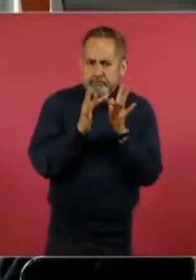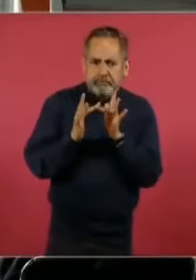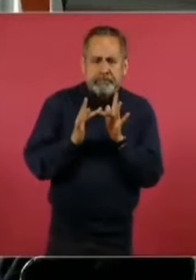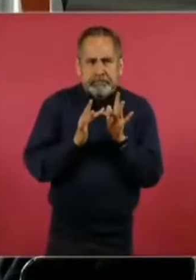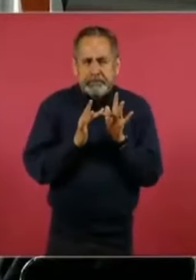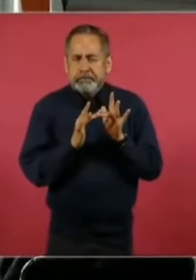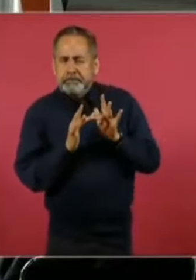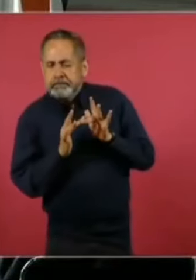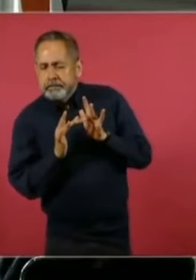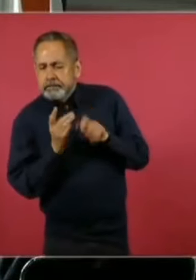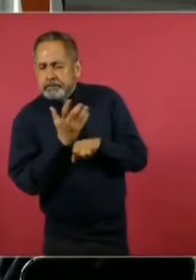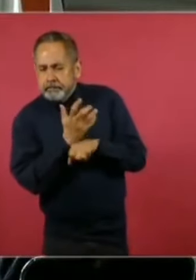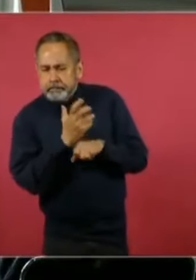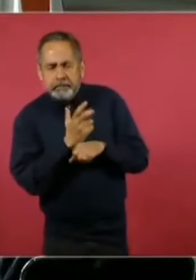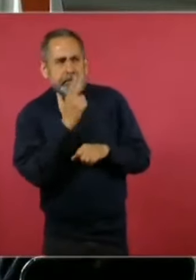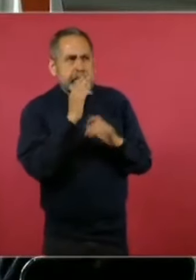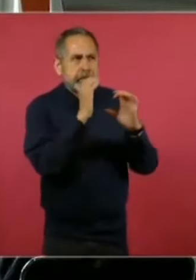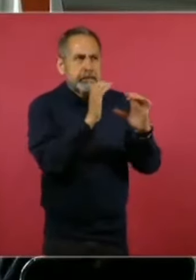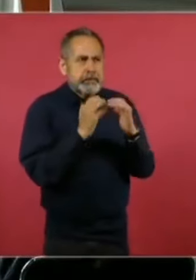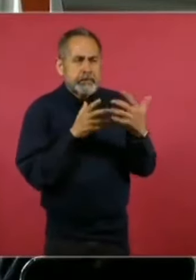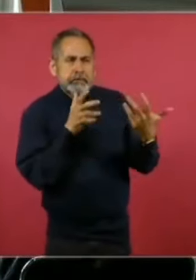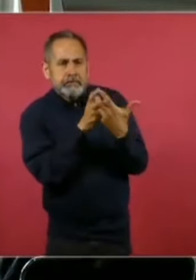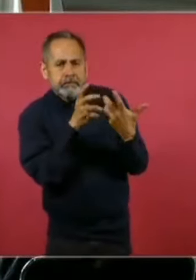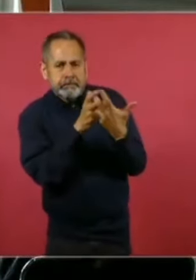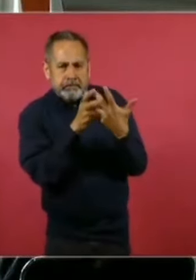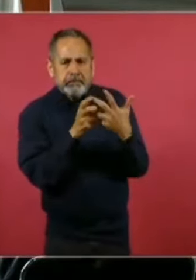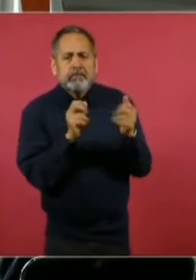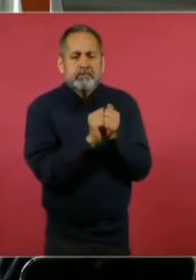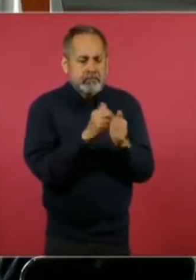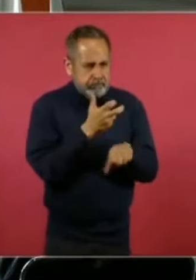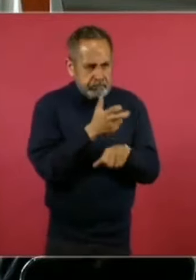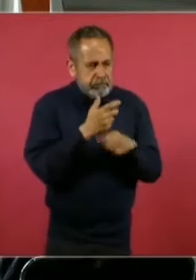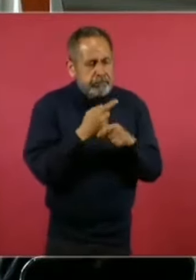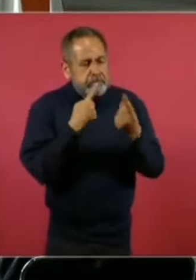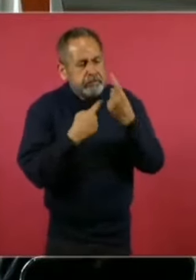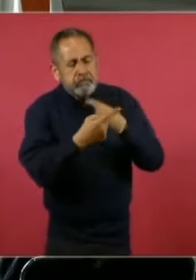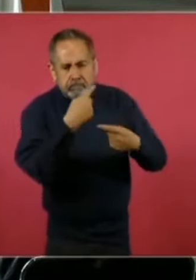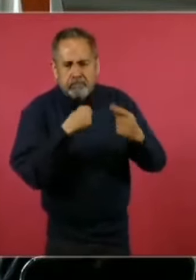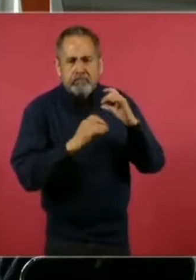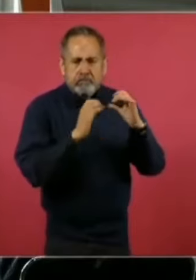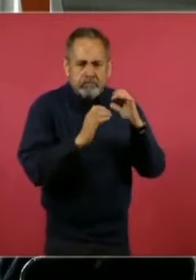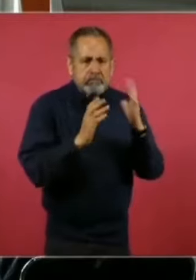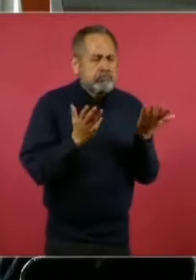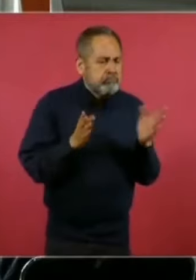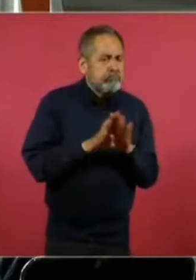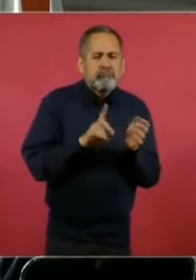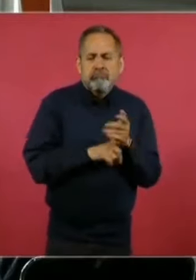mucho la integración con